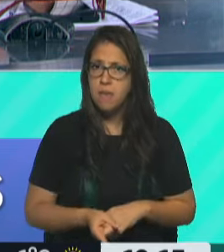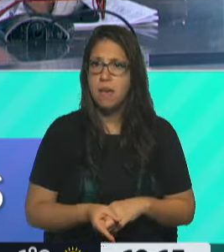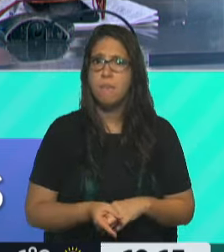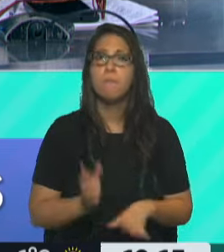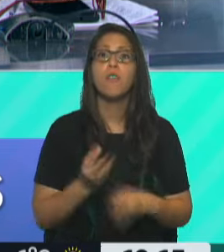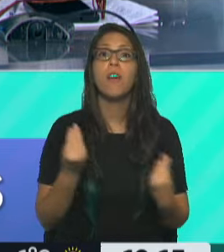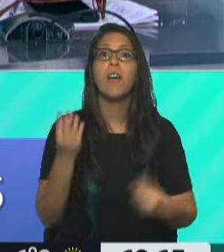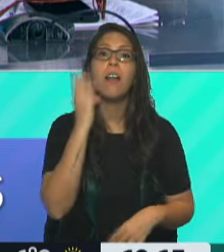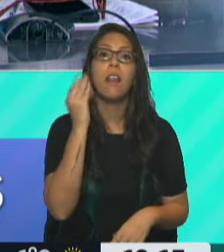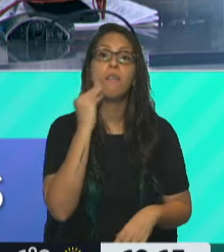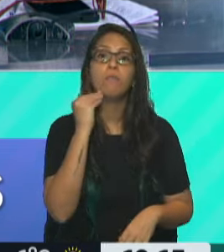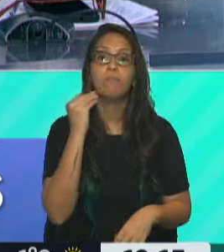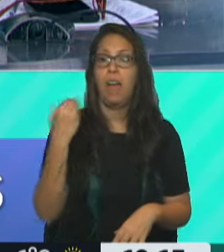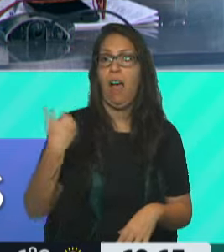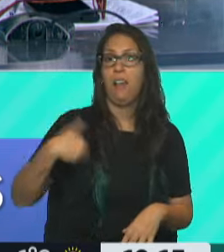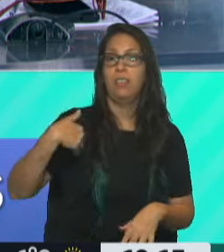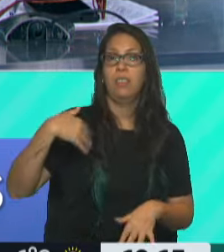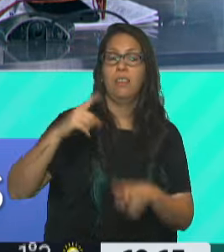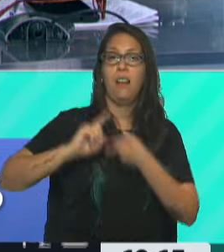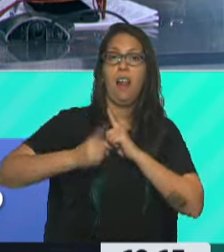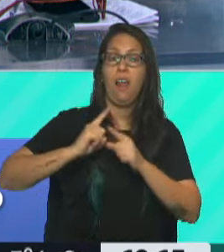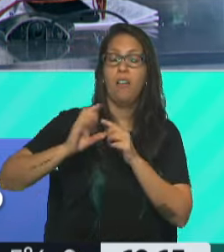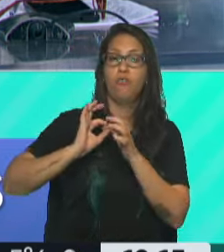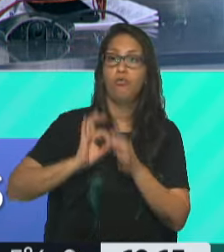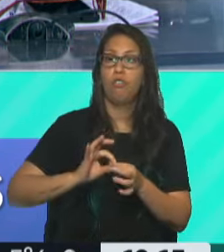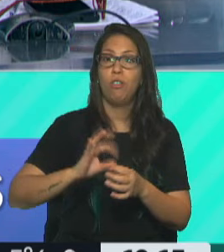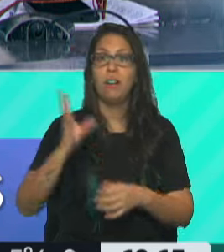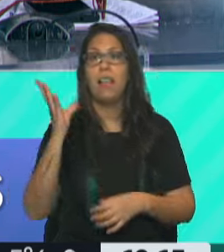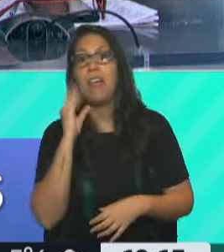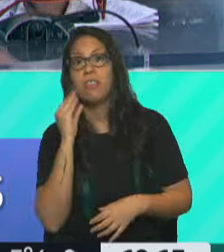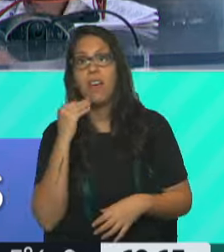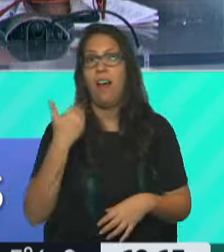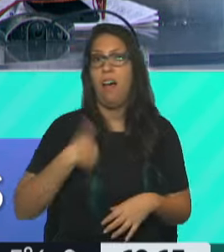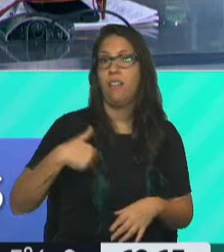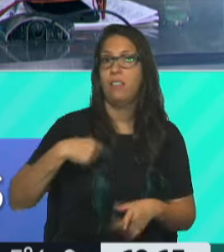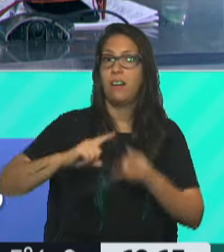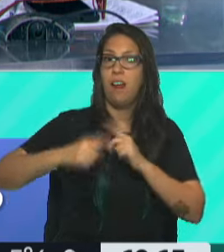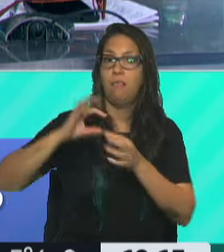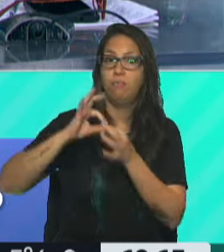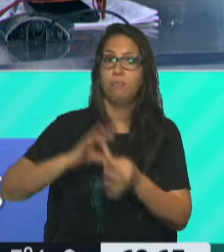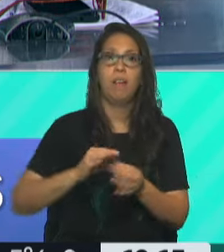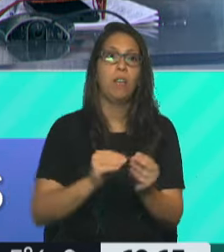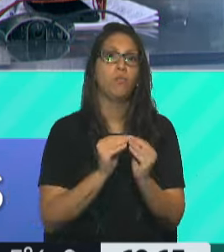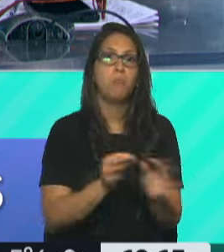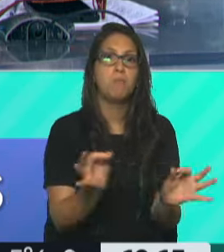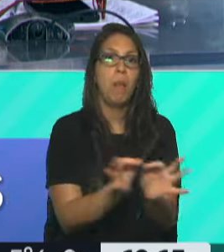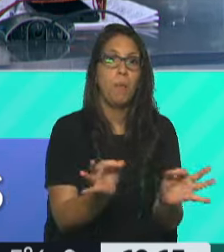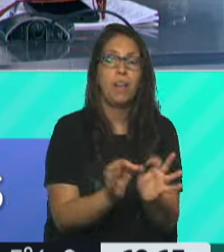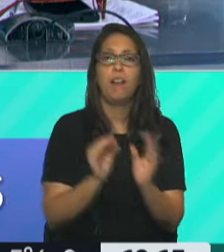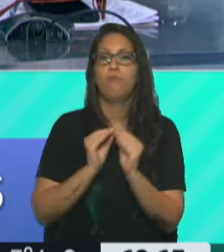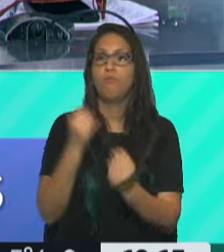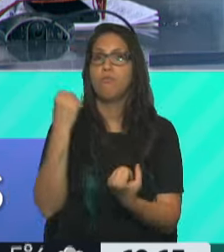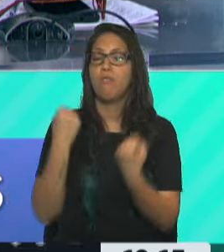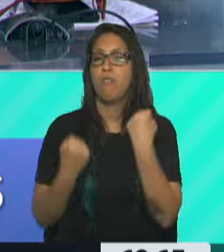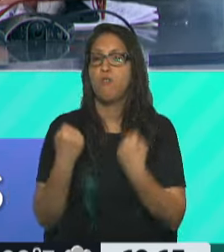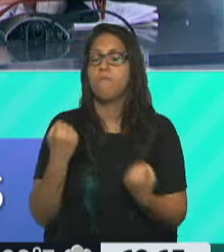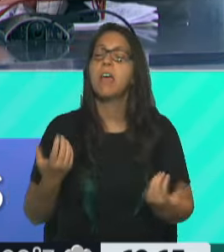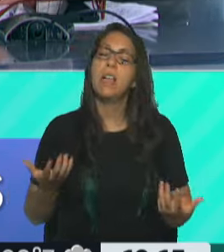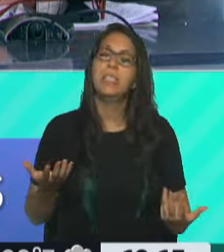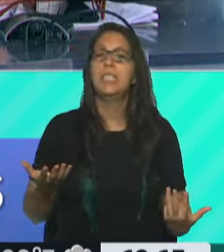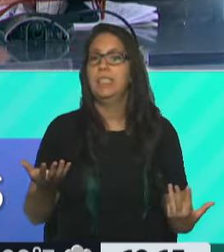el Reino Unido para Argentina digamos la relación Inglaterra Argentina tema malvinas temas económicos siempre tiene